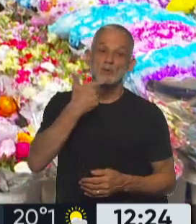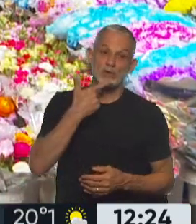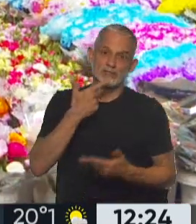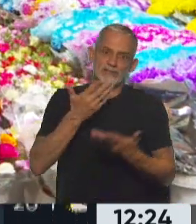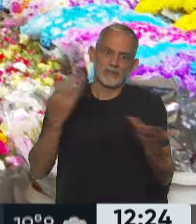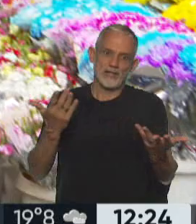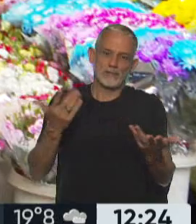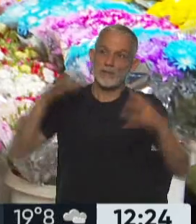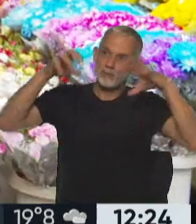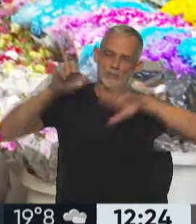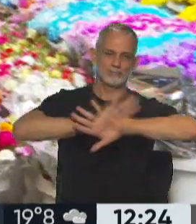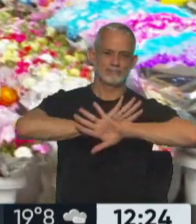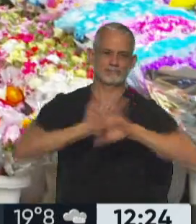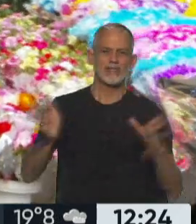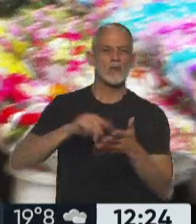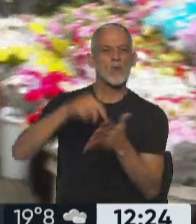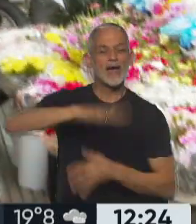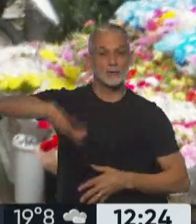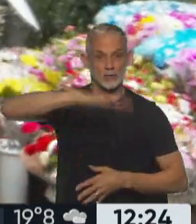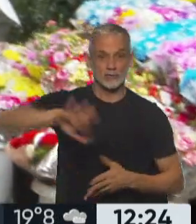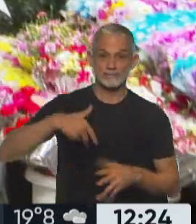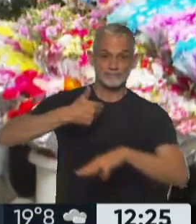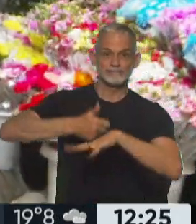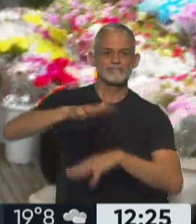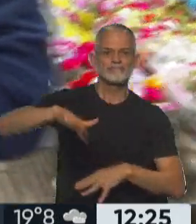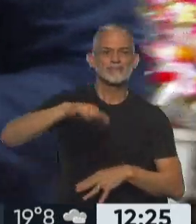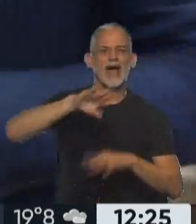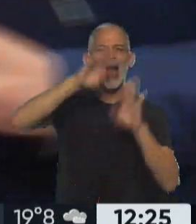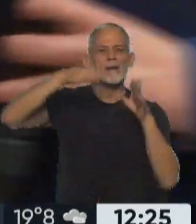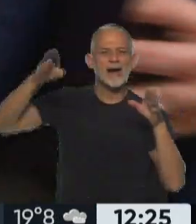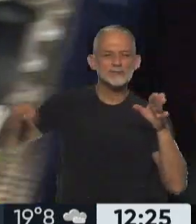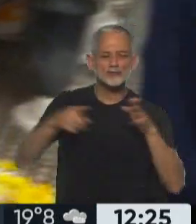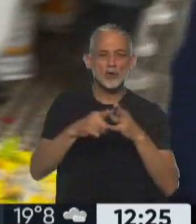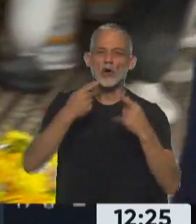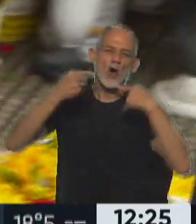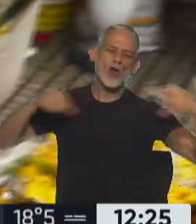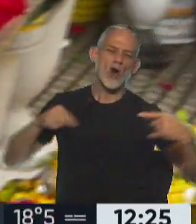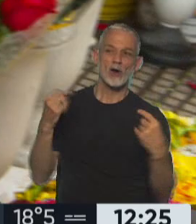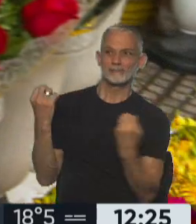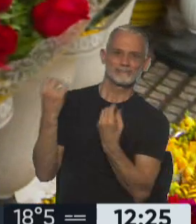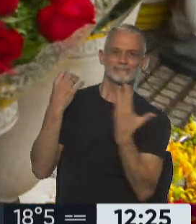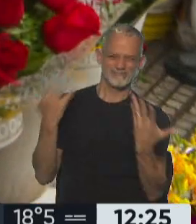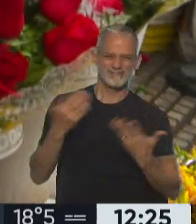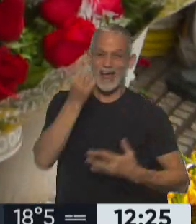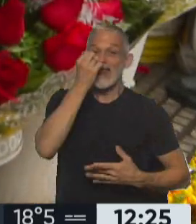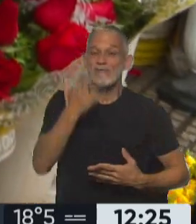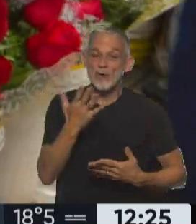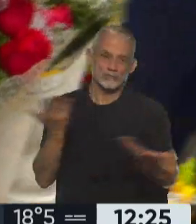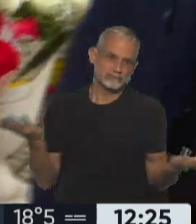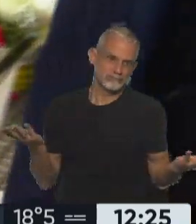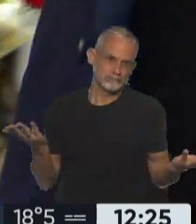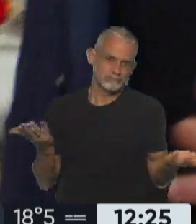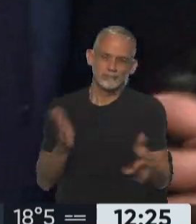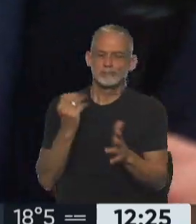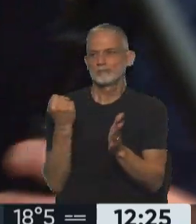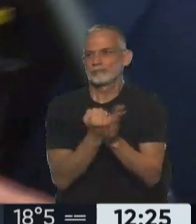y ha parado de llover aquí en la ciudad de Buenos Aires. Estamos en el barrio de Abasto, rodeado de colores. Obviamente que la flor